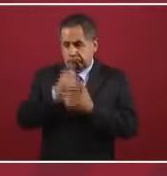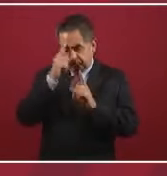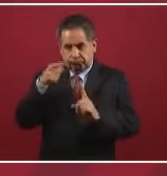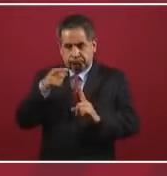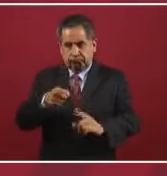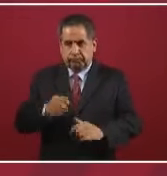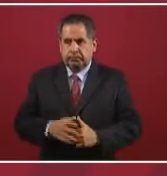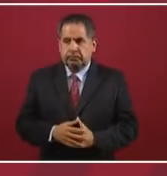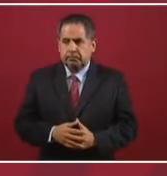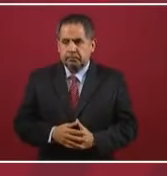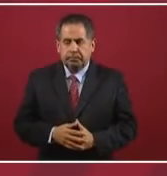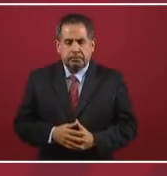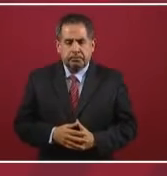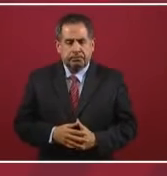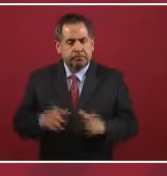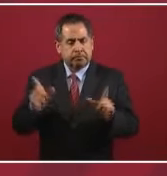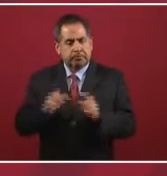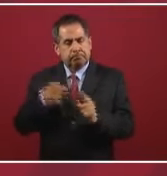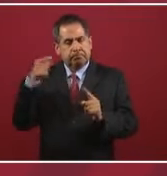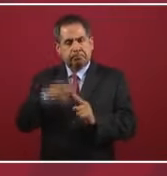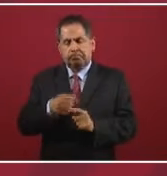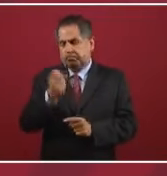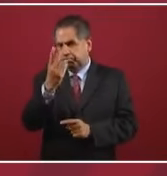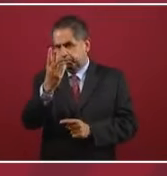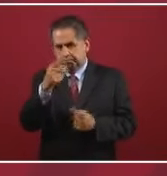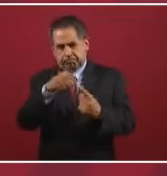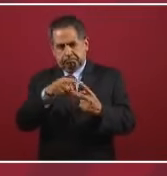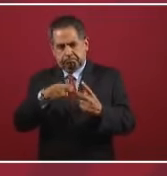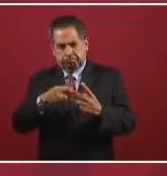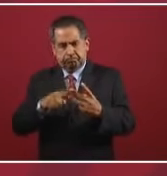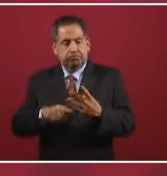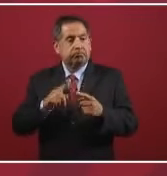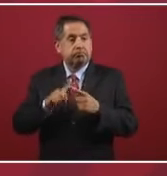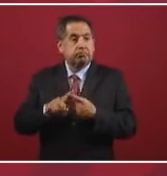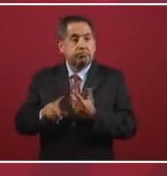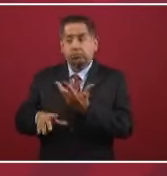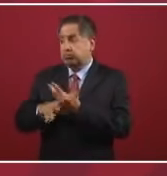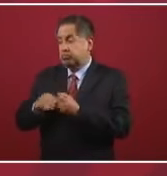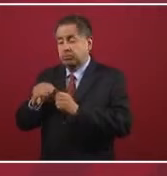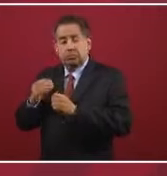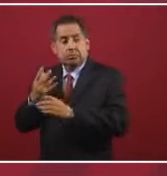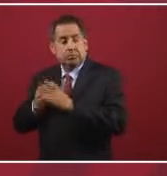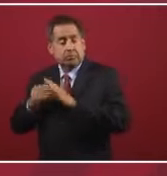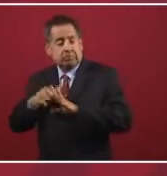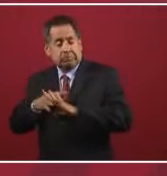yo que se lograron tres cosas. Primero, la reducción de un flujo migratorio